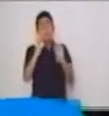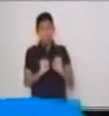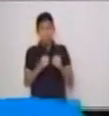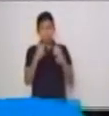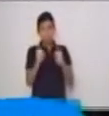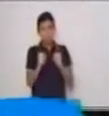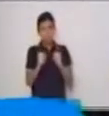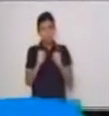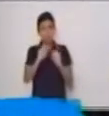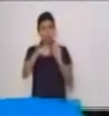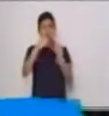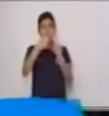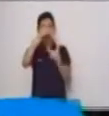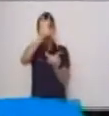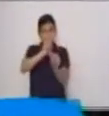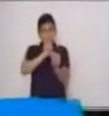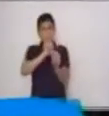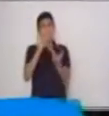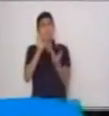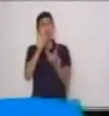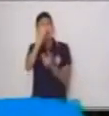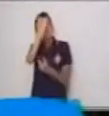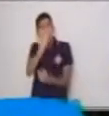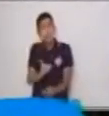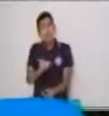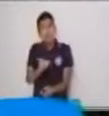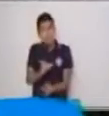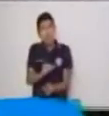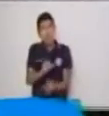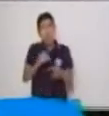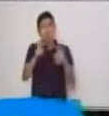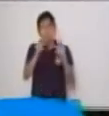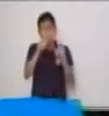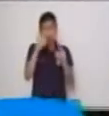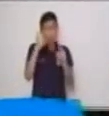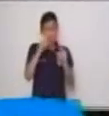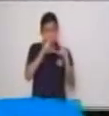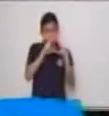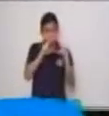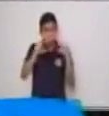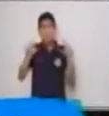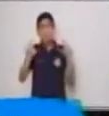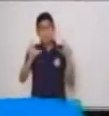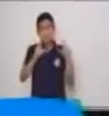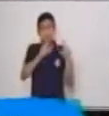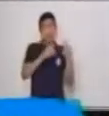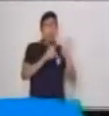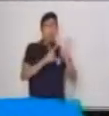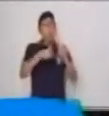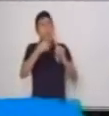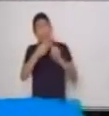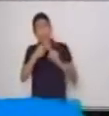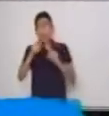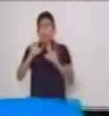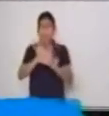es en forma vertical. ¿Cómo así? Yo tengo